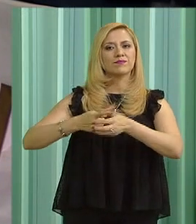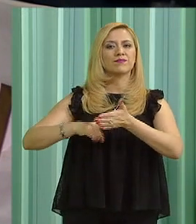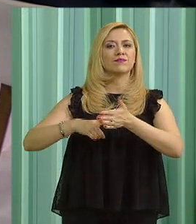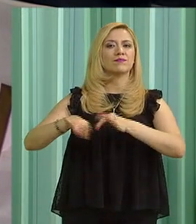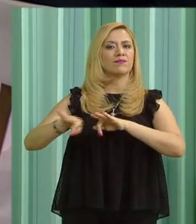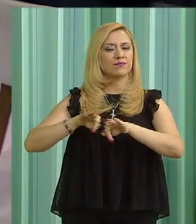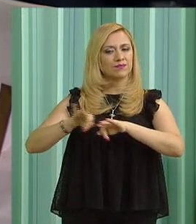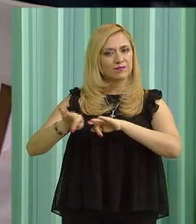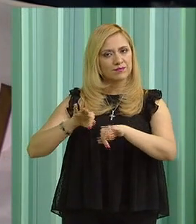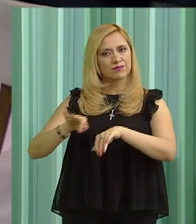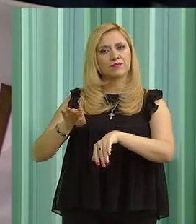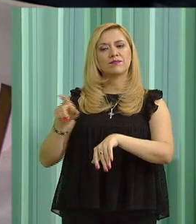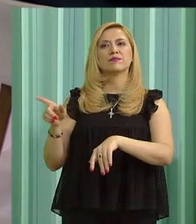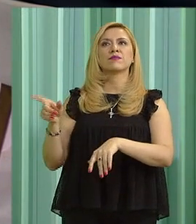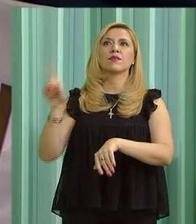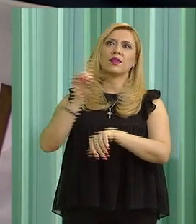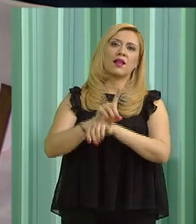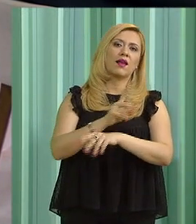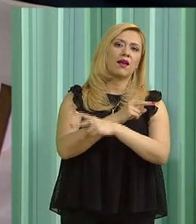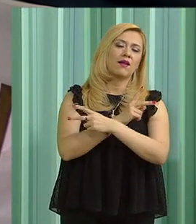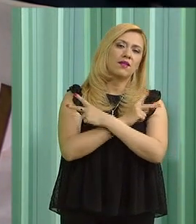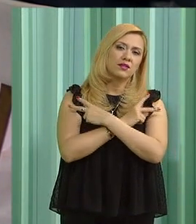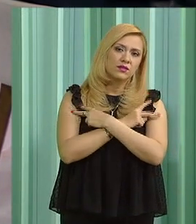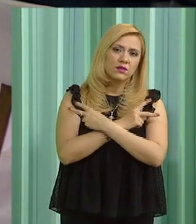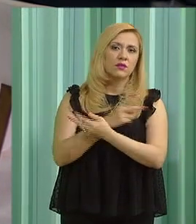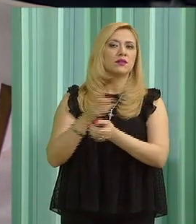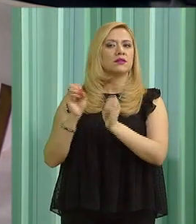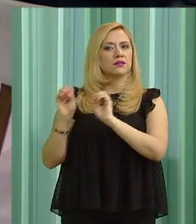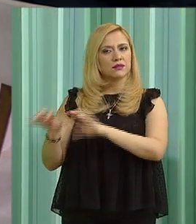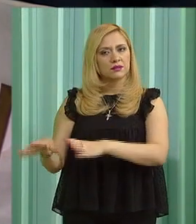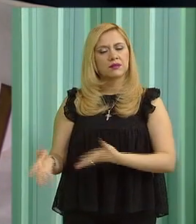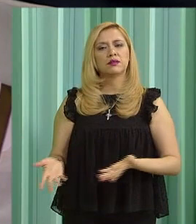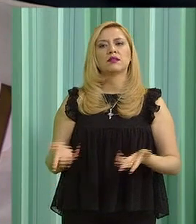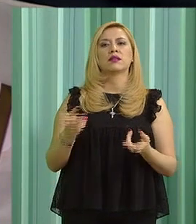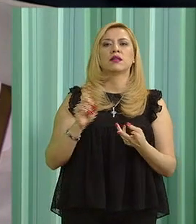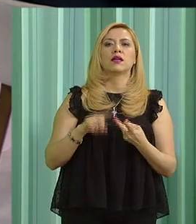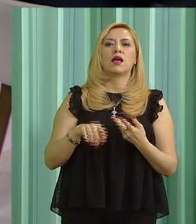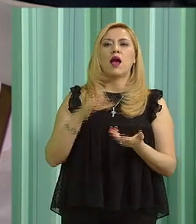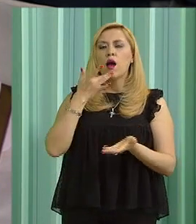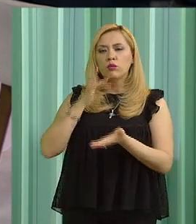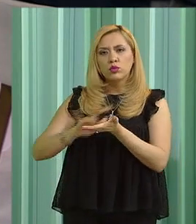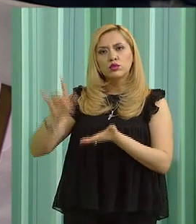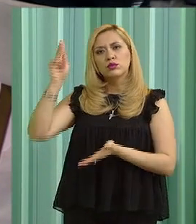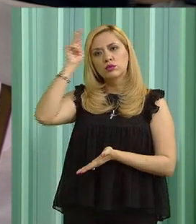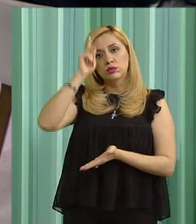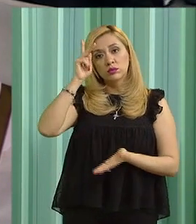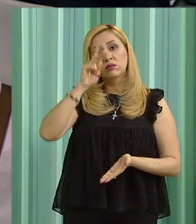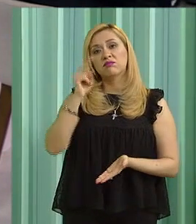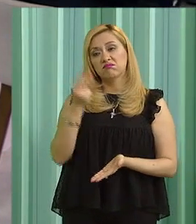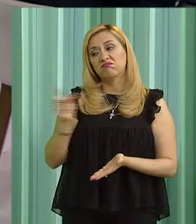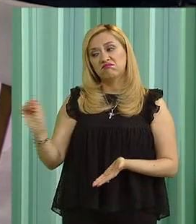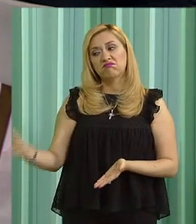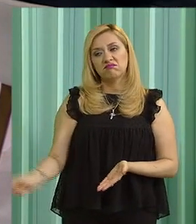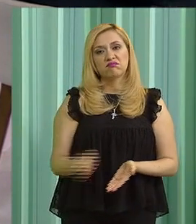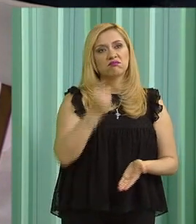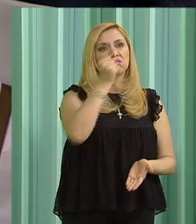la disposición de sus días de vacaciones, tengan también apoyo psicoterapéutico con profesionales fuera